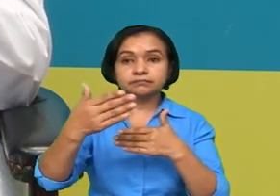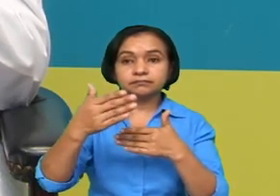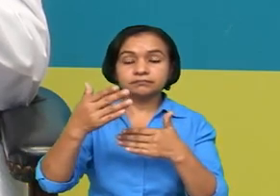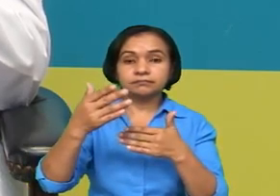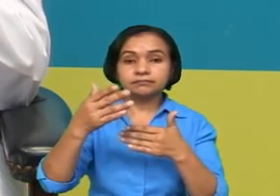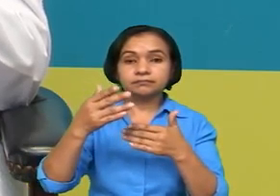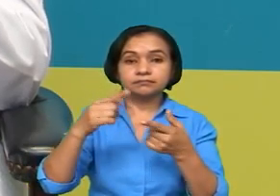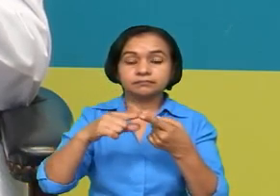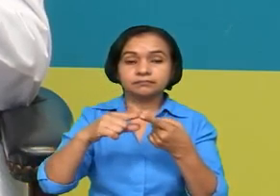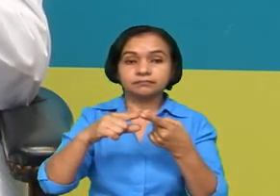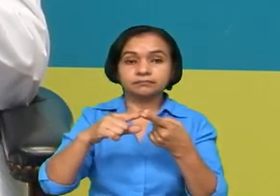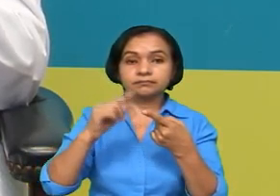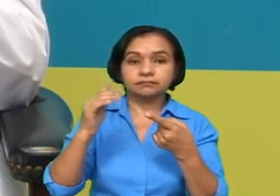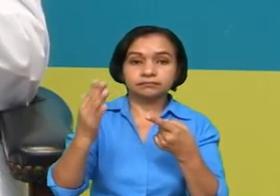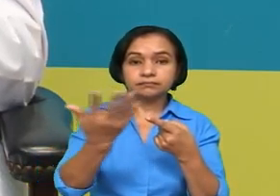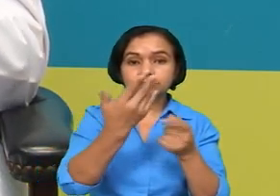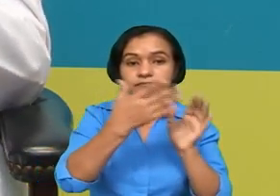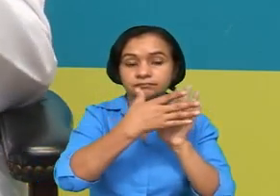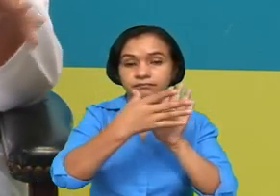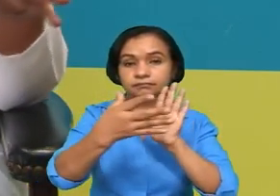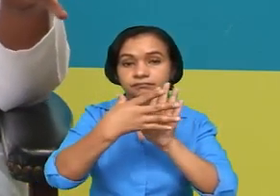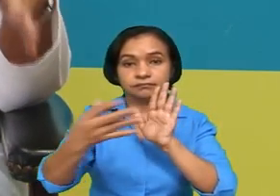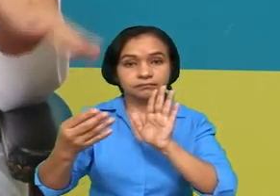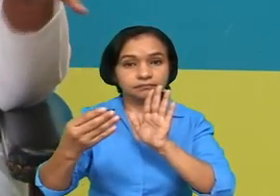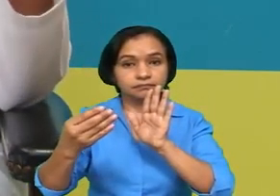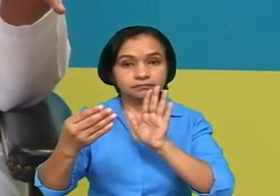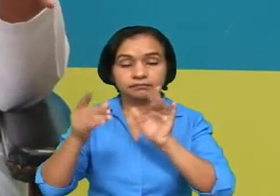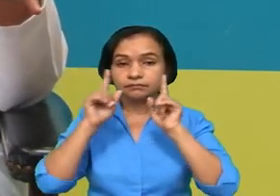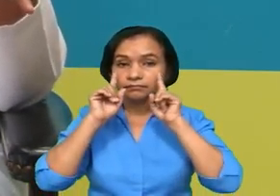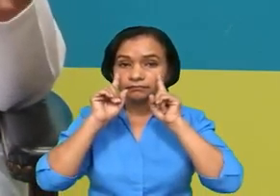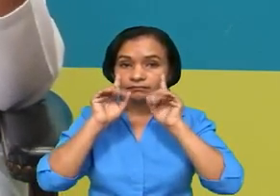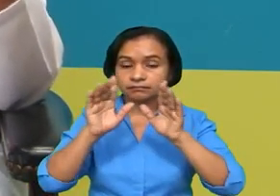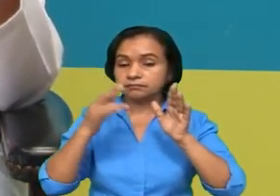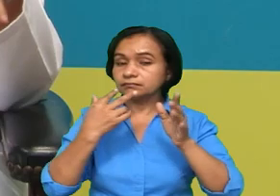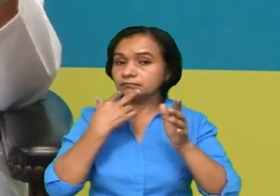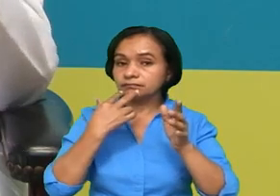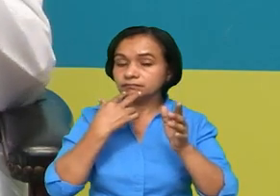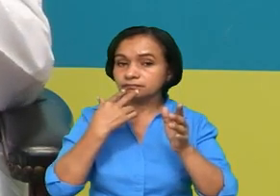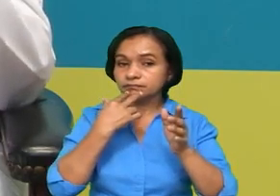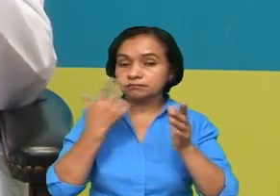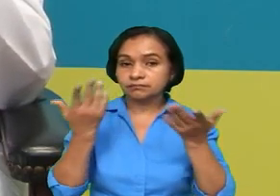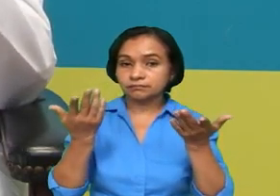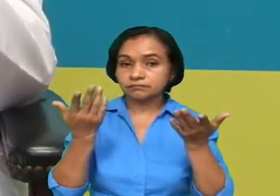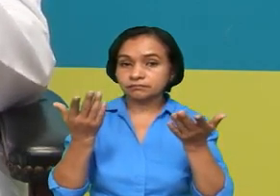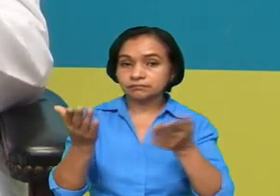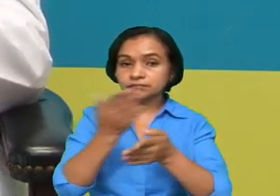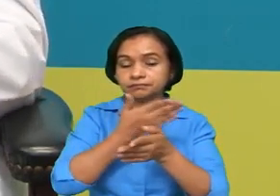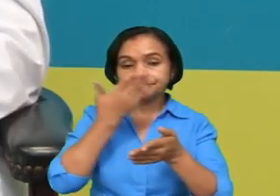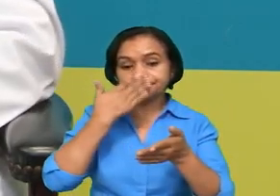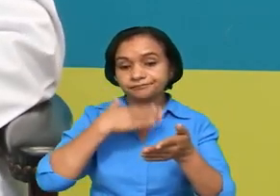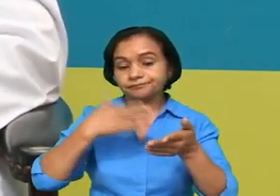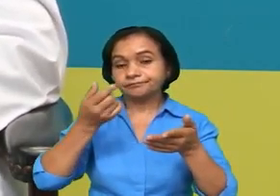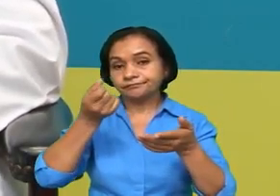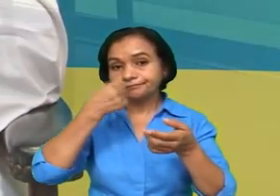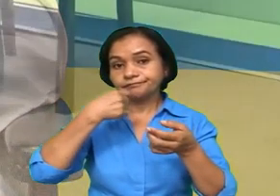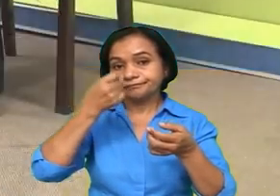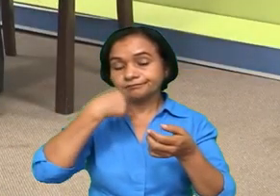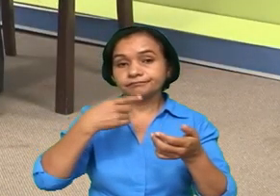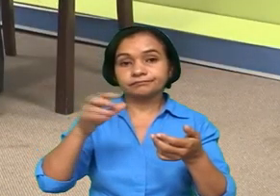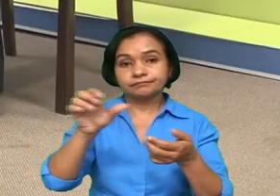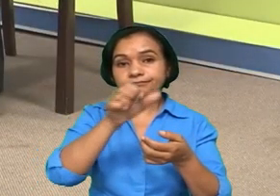vía ascendente, por propagación. O sea, quiere decir que no cuidamos la parte baja, no la diagnosticamos o fue maltratada. Hablemos de